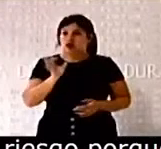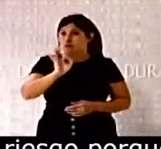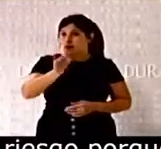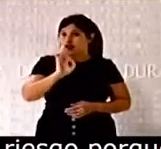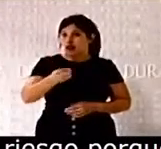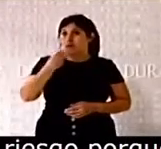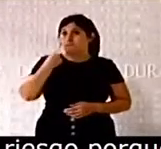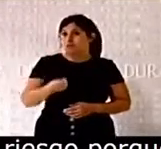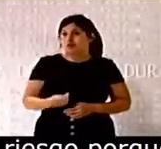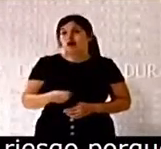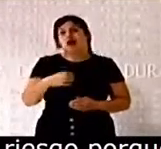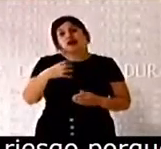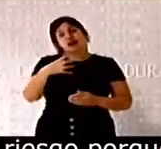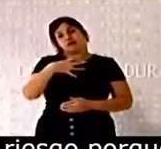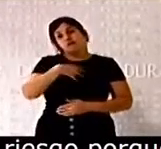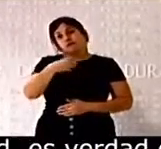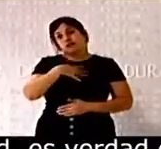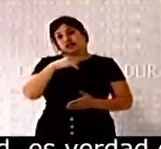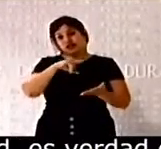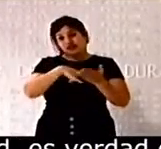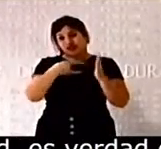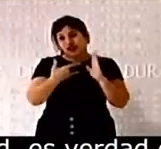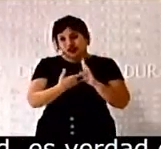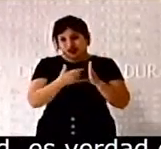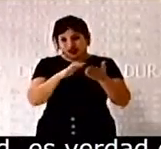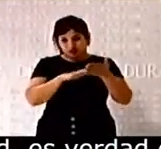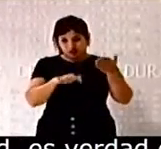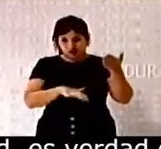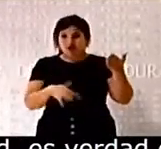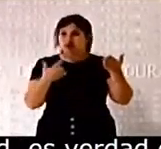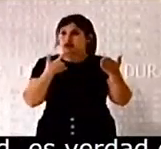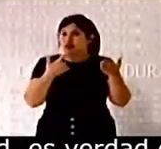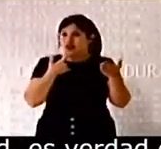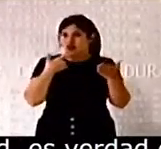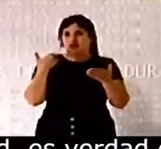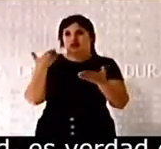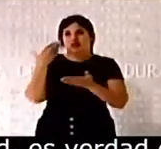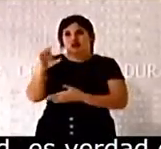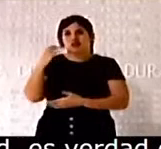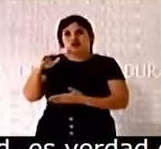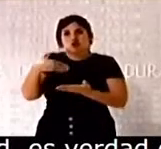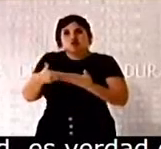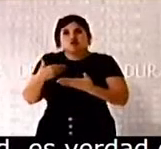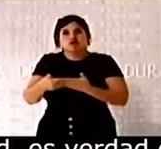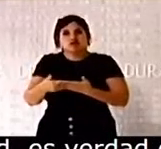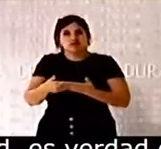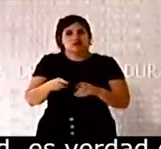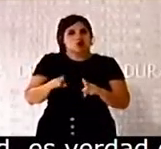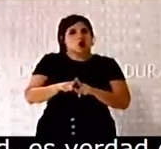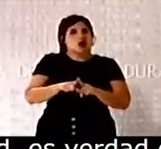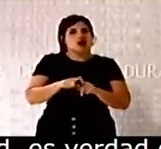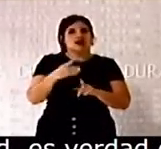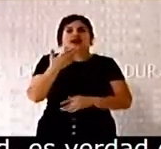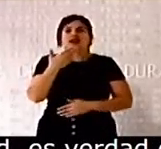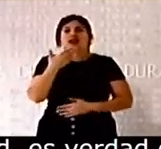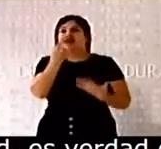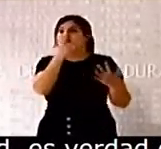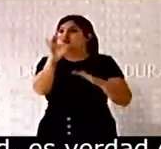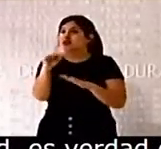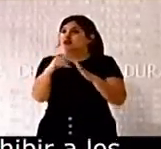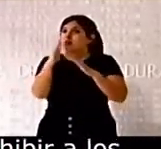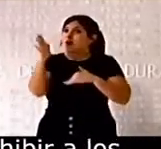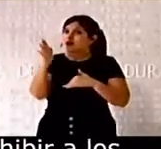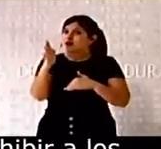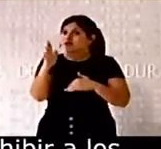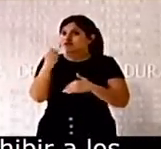medicamento, científicamente, no se puede prohibir a los menores de 60 años la dosis de AstraZeneca, pero cuando la